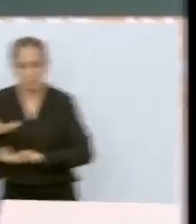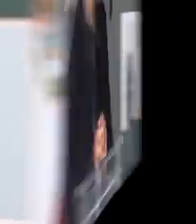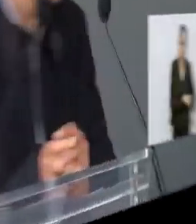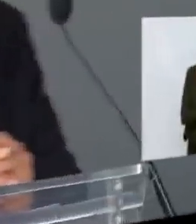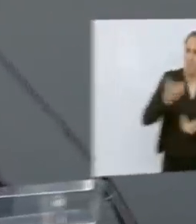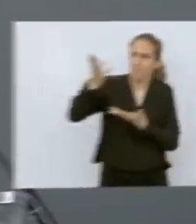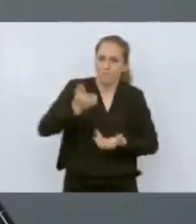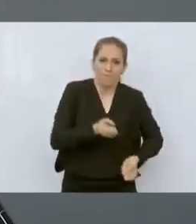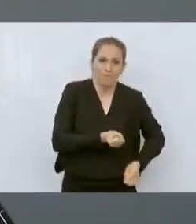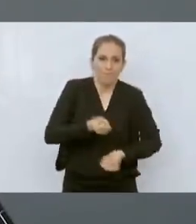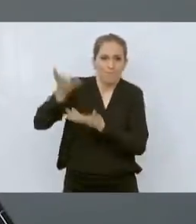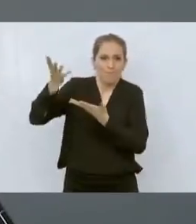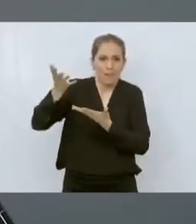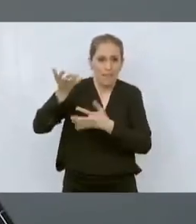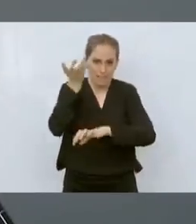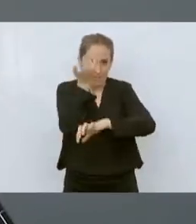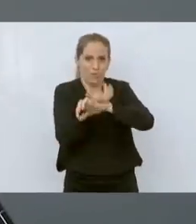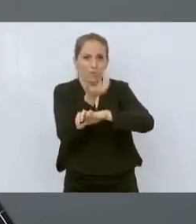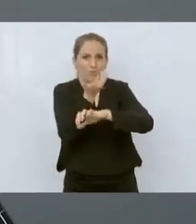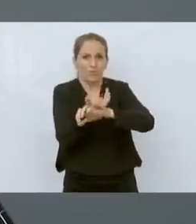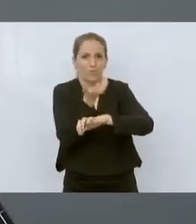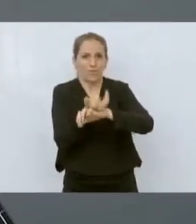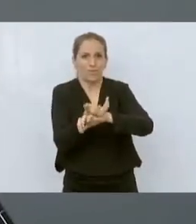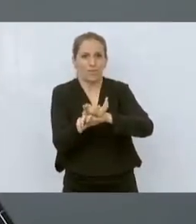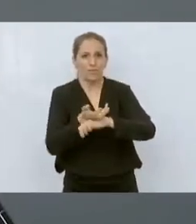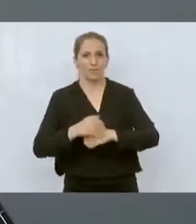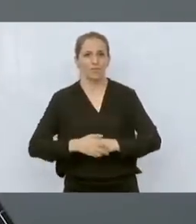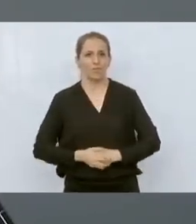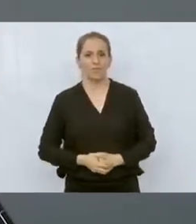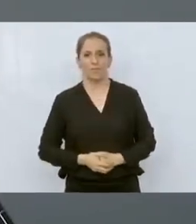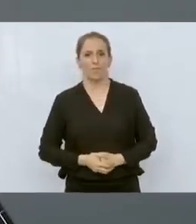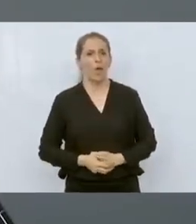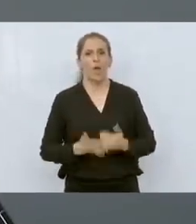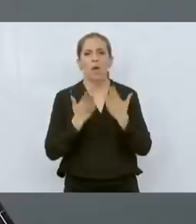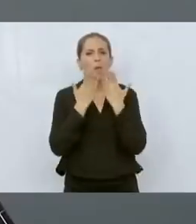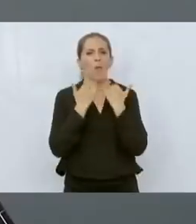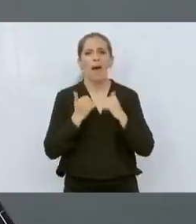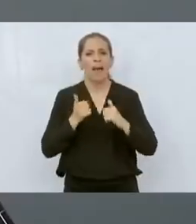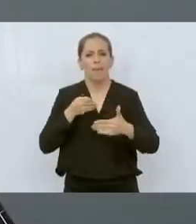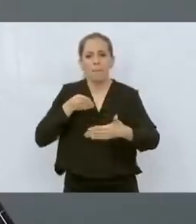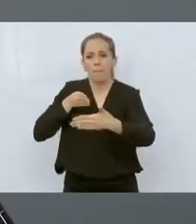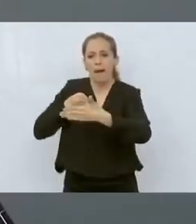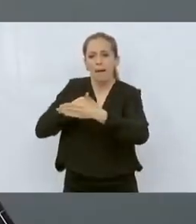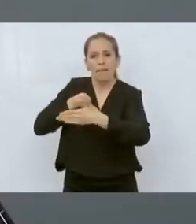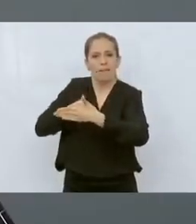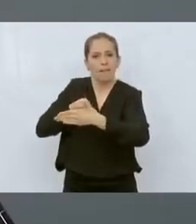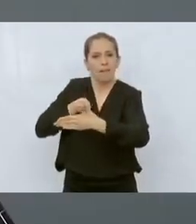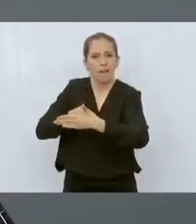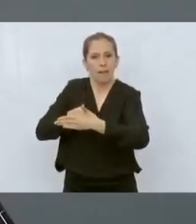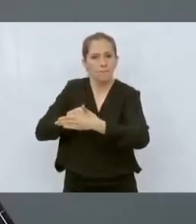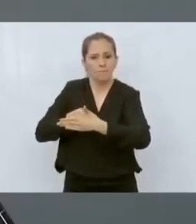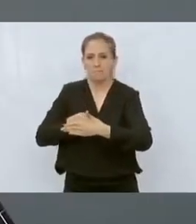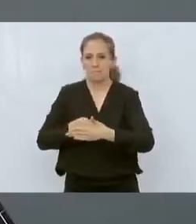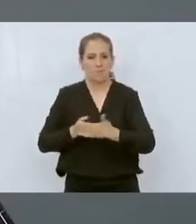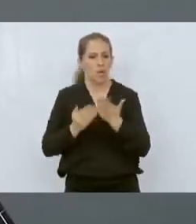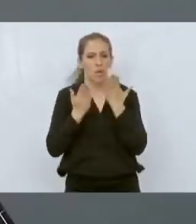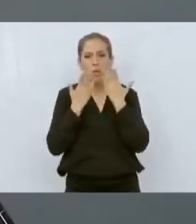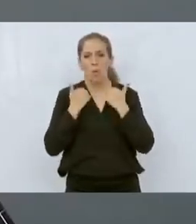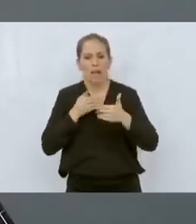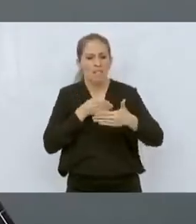para México. Y no hay ninguna barrera, no hay ningún obstáculo